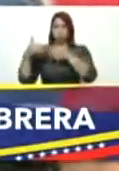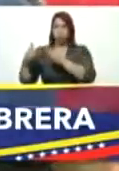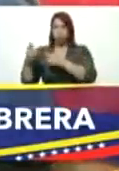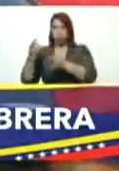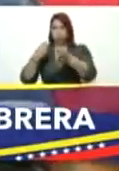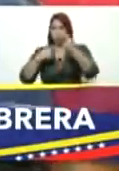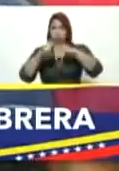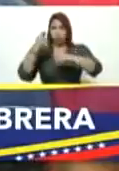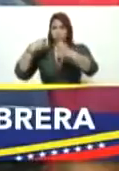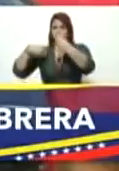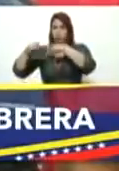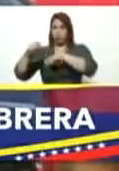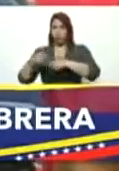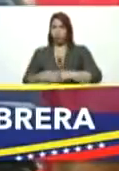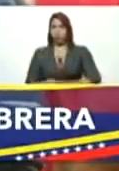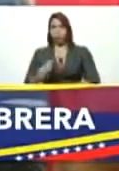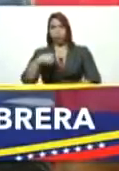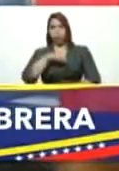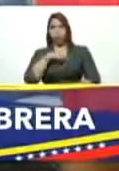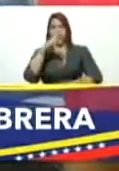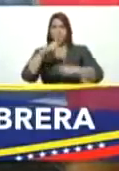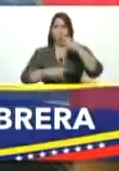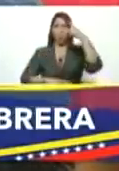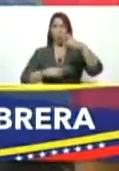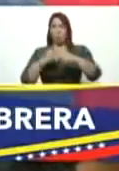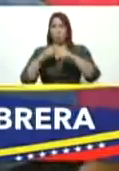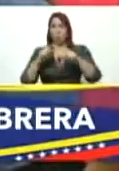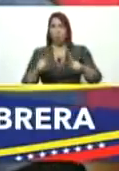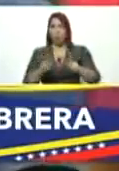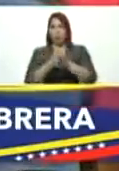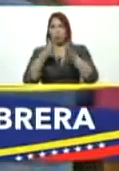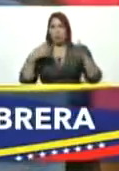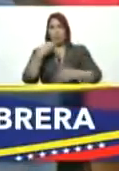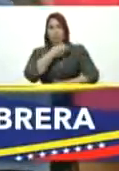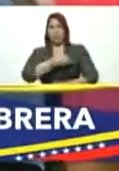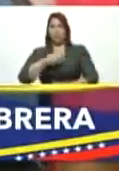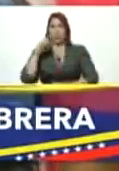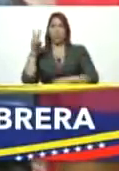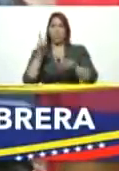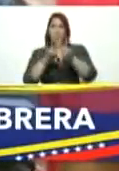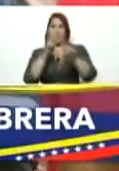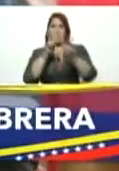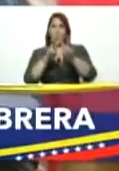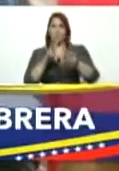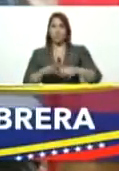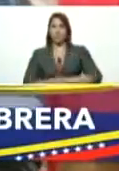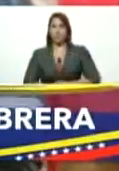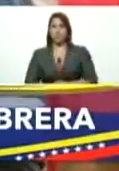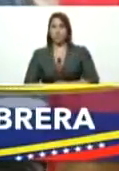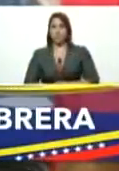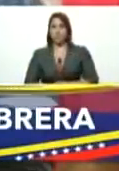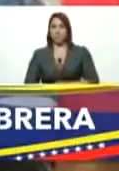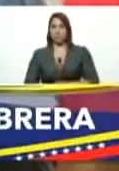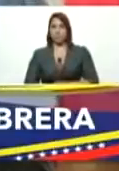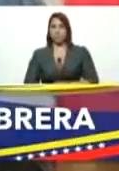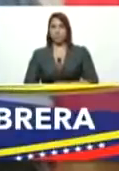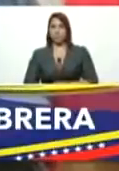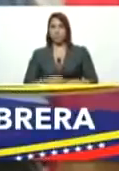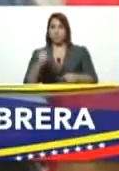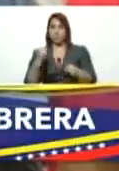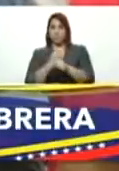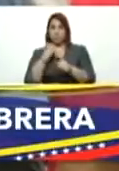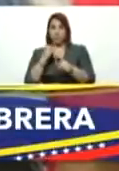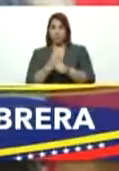comercialización de nuestros productos para la gran misión vivienda venezuela para el sector construcción